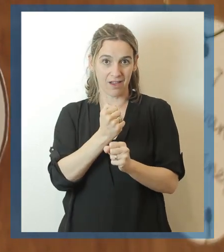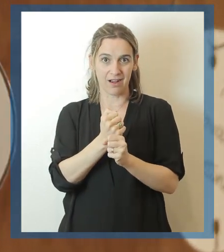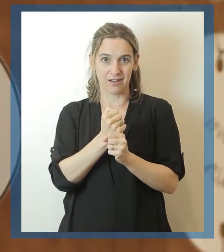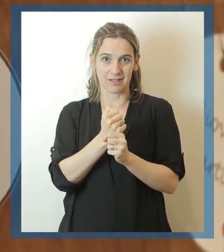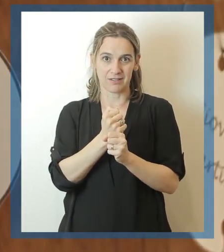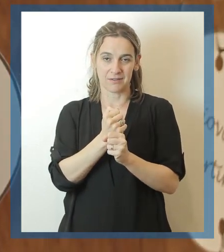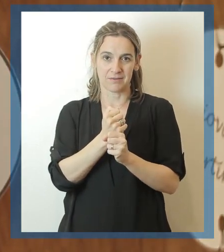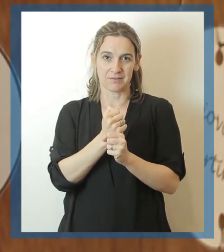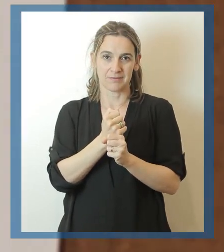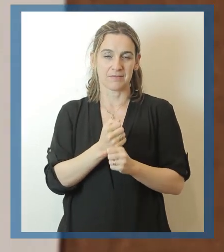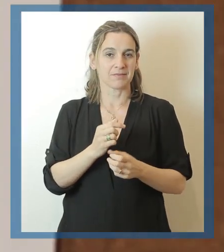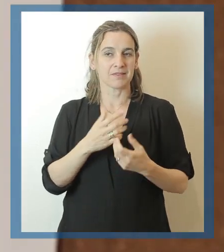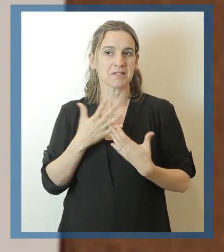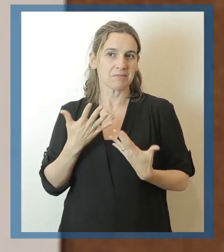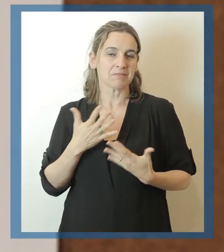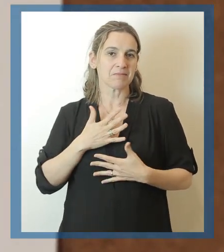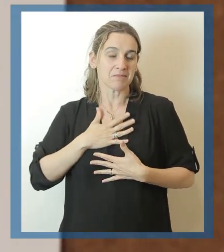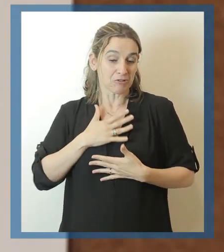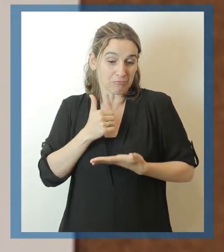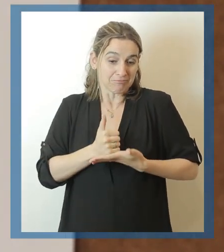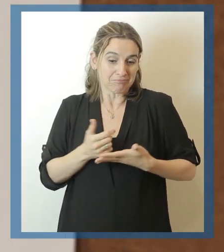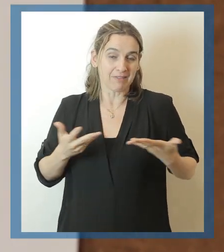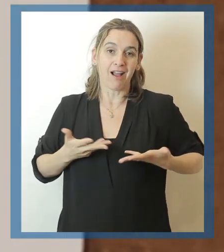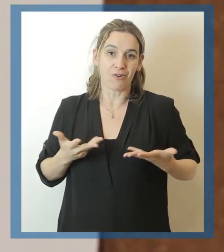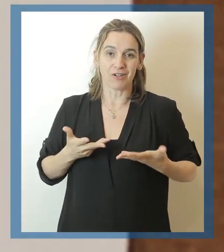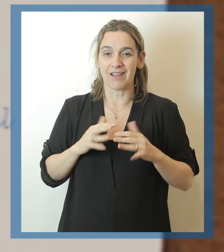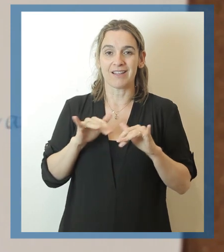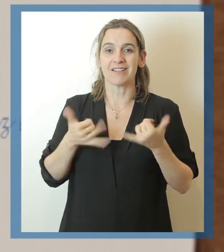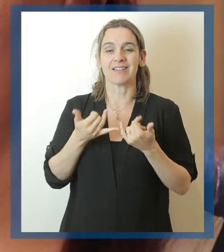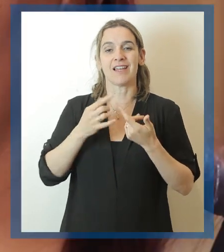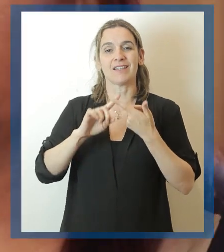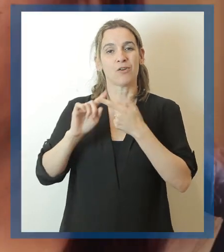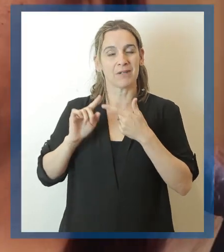tengo no voy a agarrar mucho, pero gracias al Uruguay Trabaja,